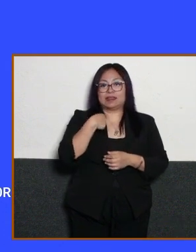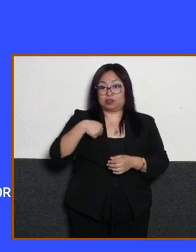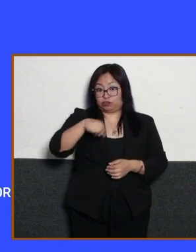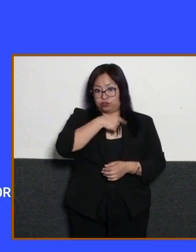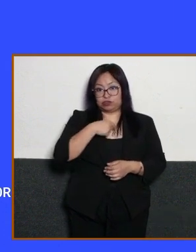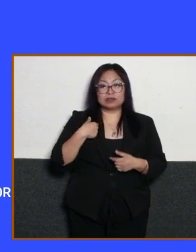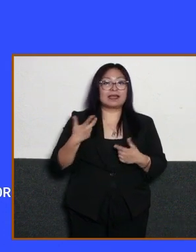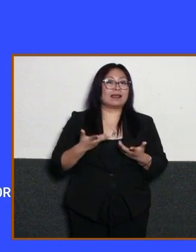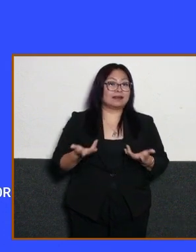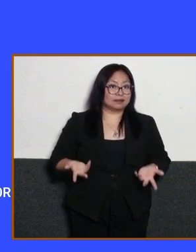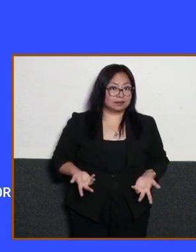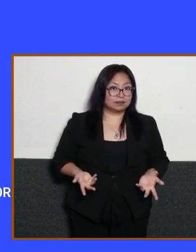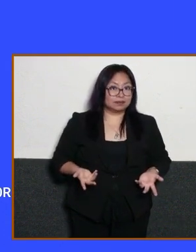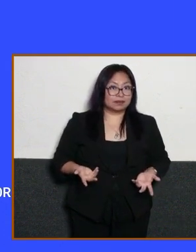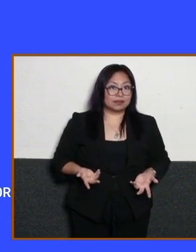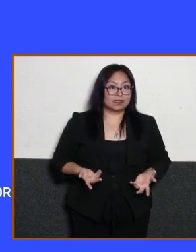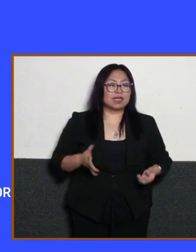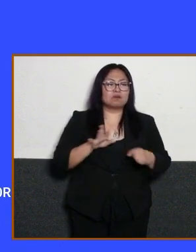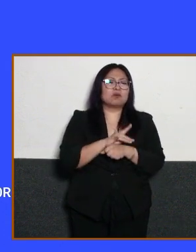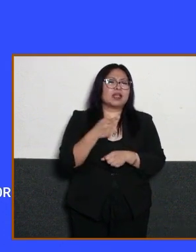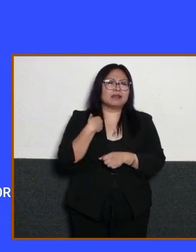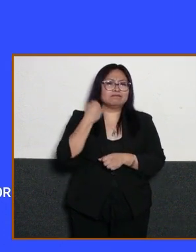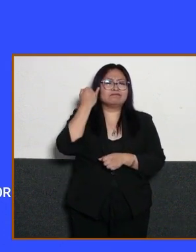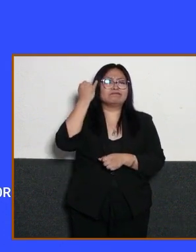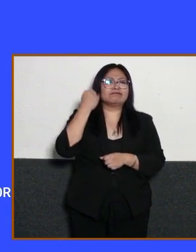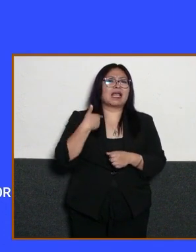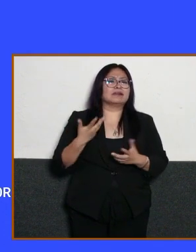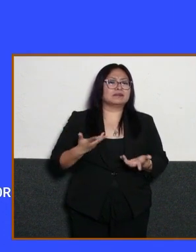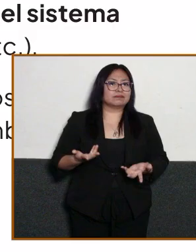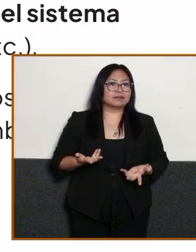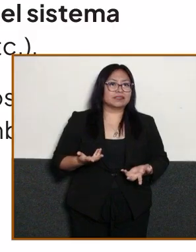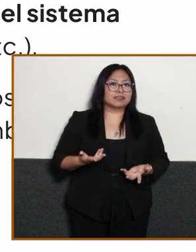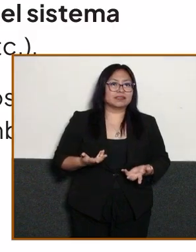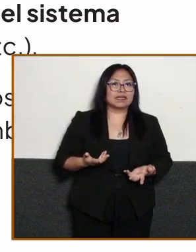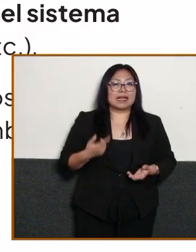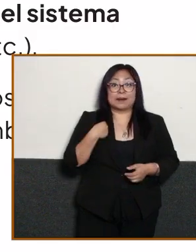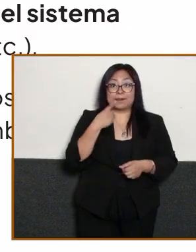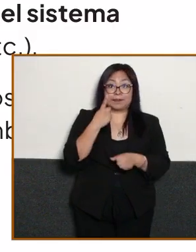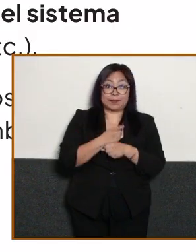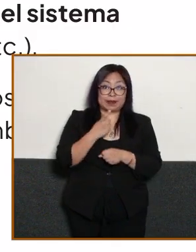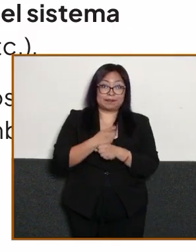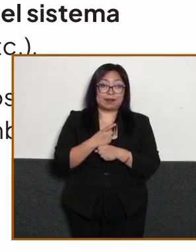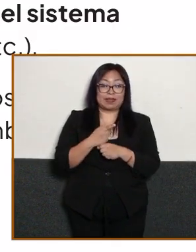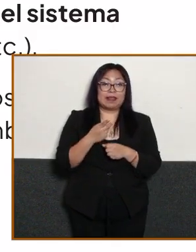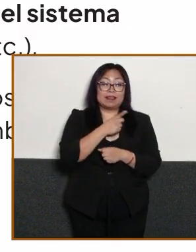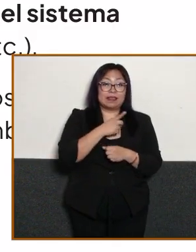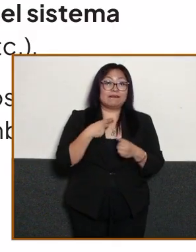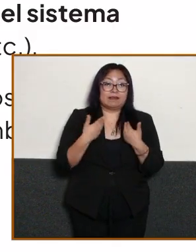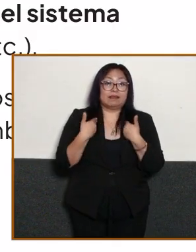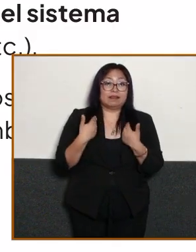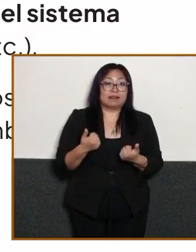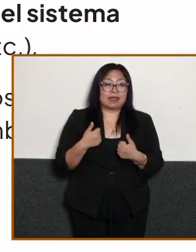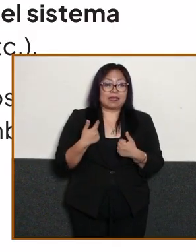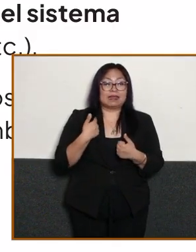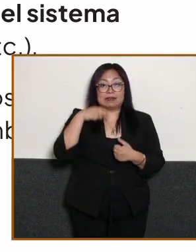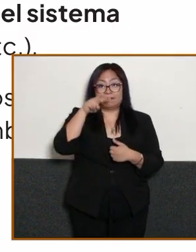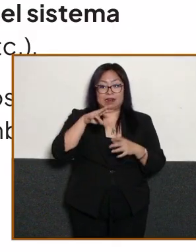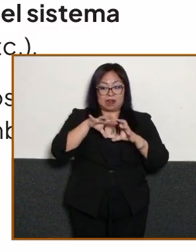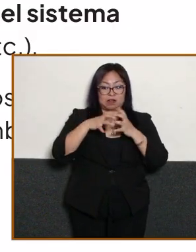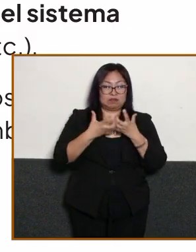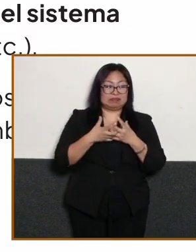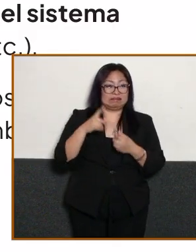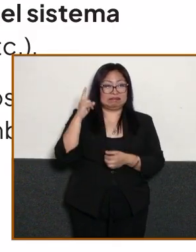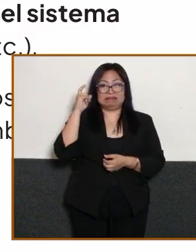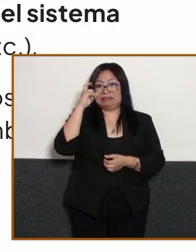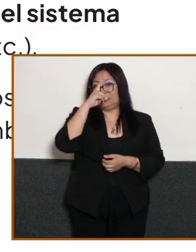hacemos y por qué lo hicimos. Lo primero es entender que el mundo es muy complejo y va a ser